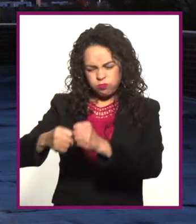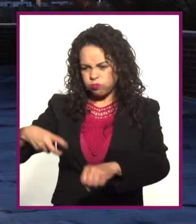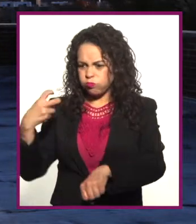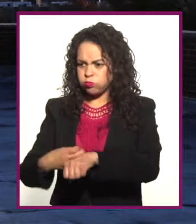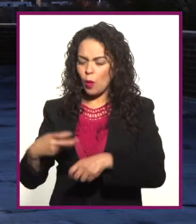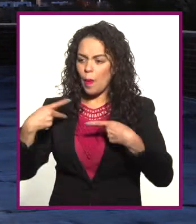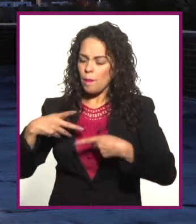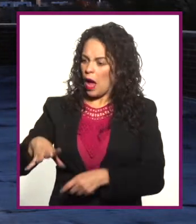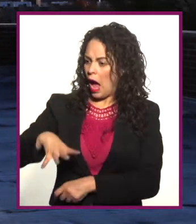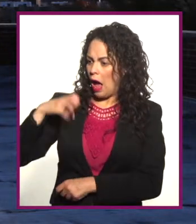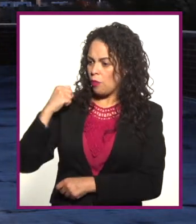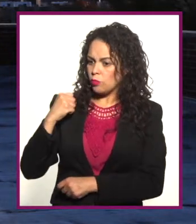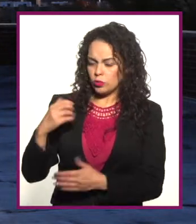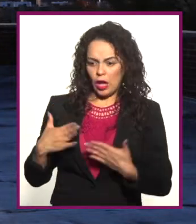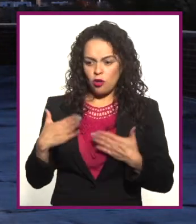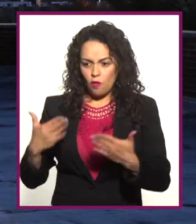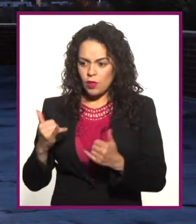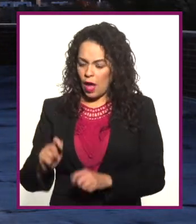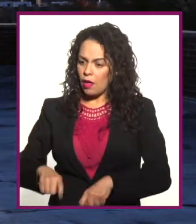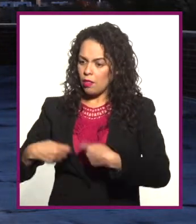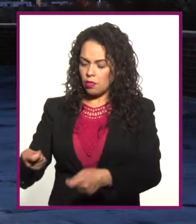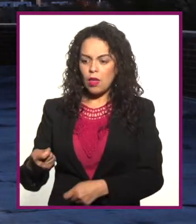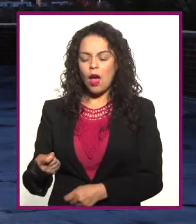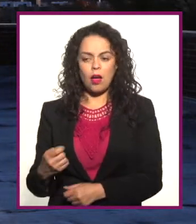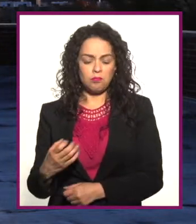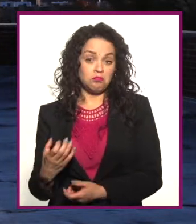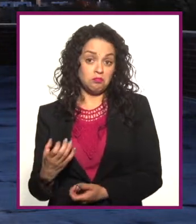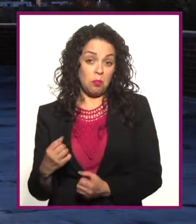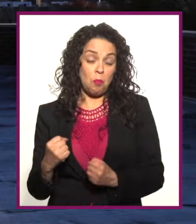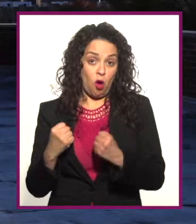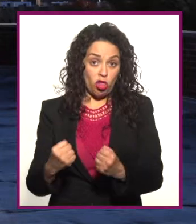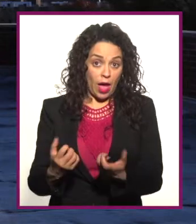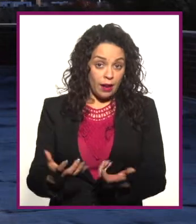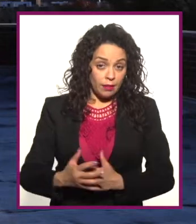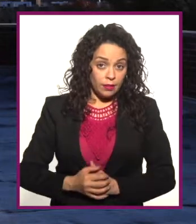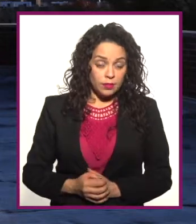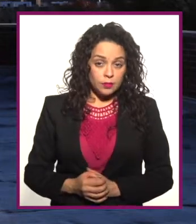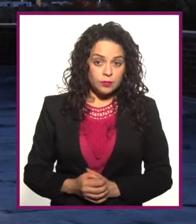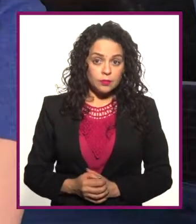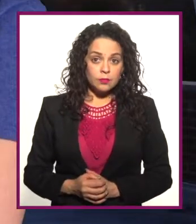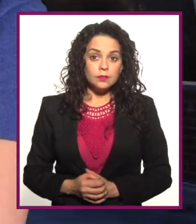abusaban del poder y la confianza que les fue conferida.